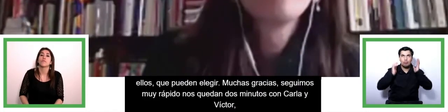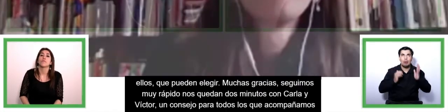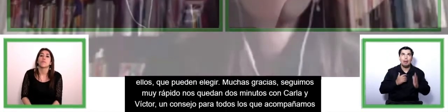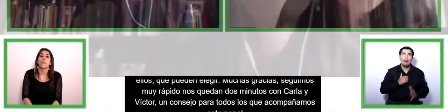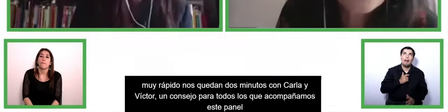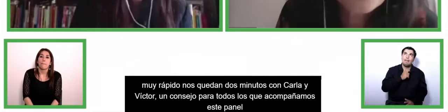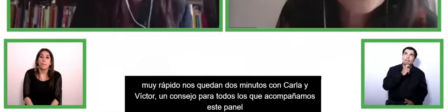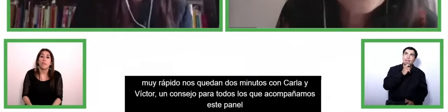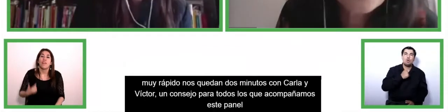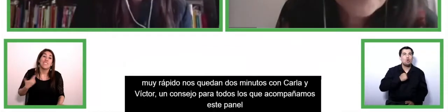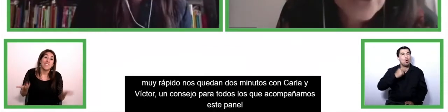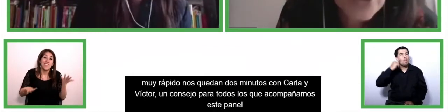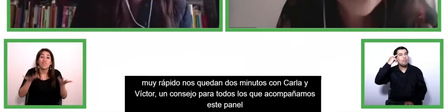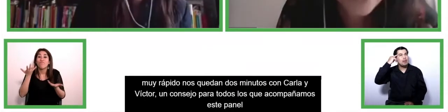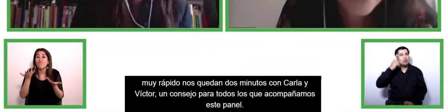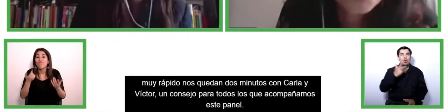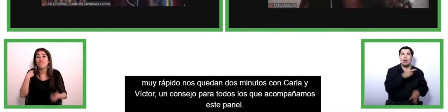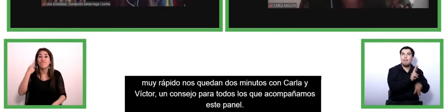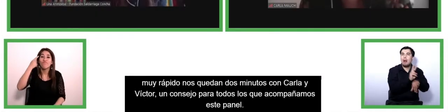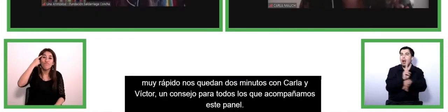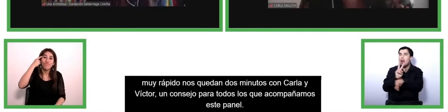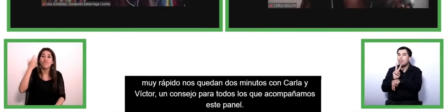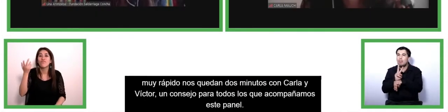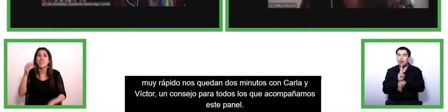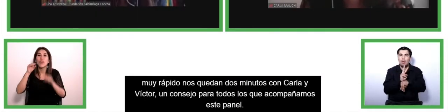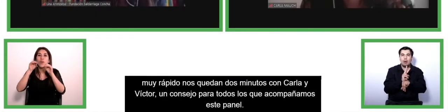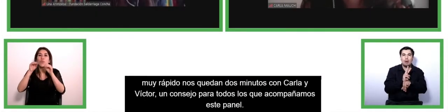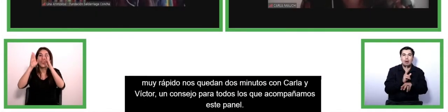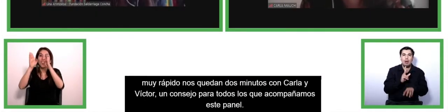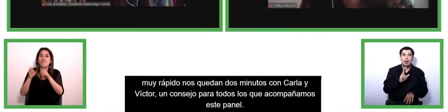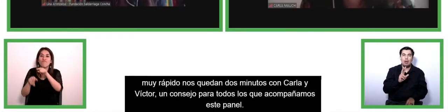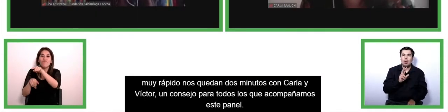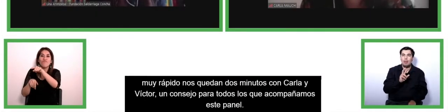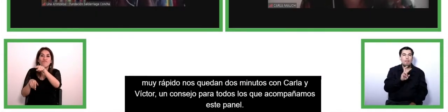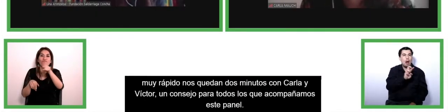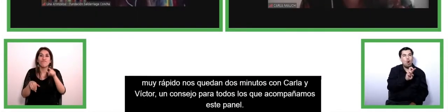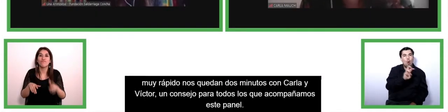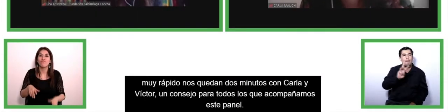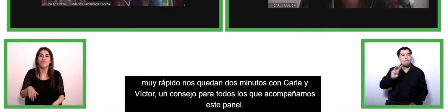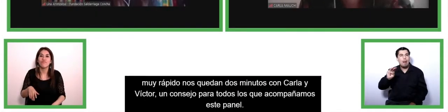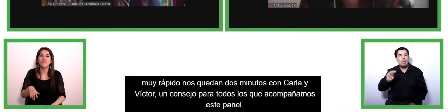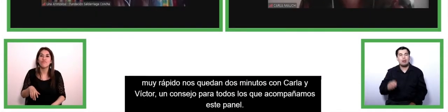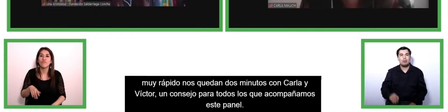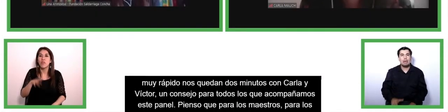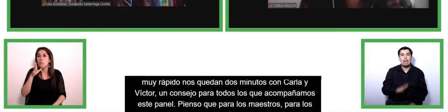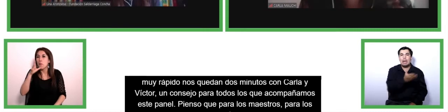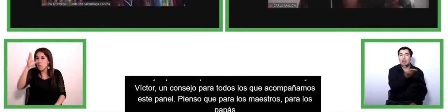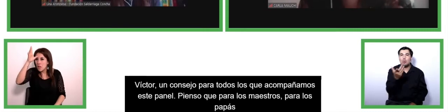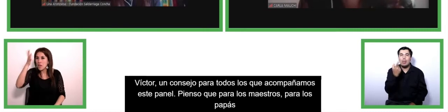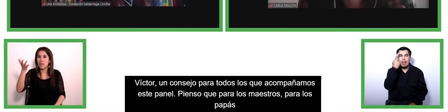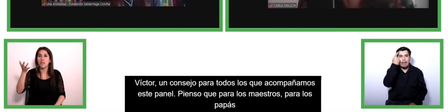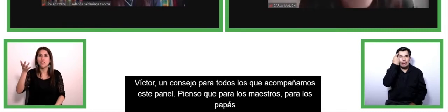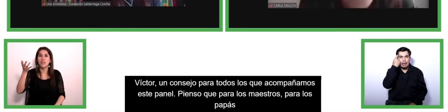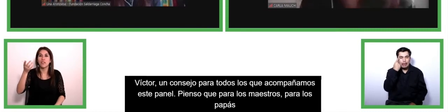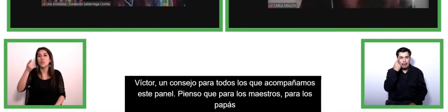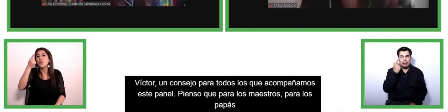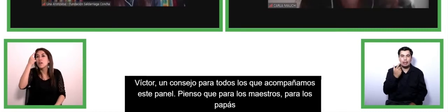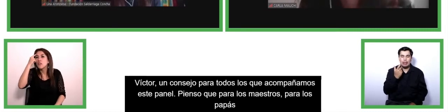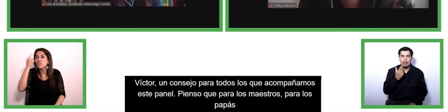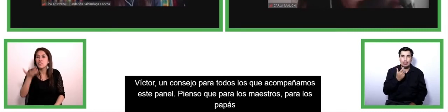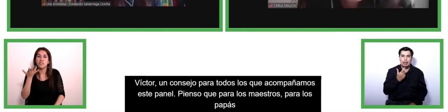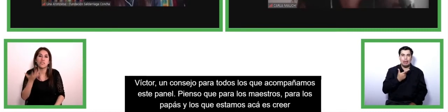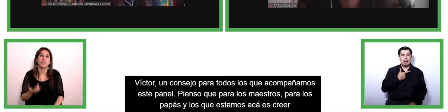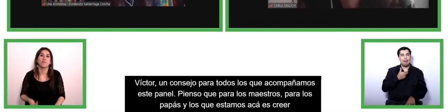Pienso que para los maestros, para los papás y para todos que estamos acá, es creer y ser encantado.